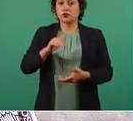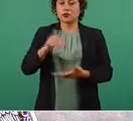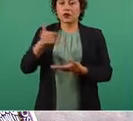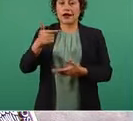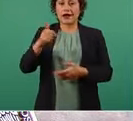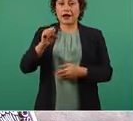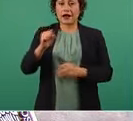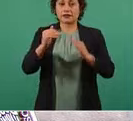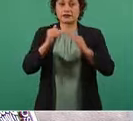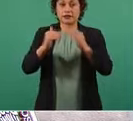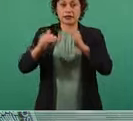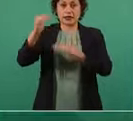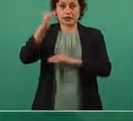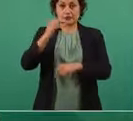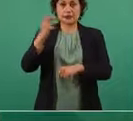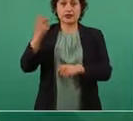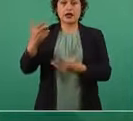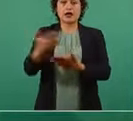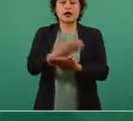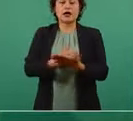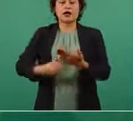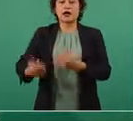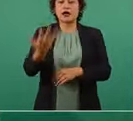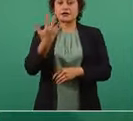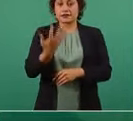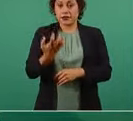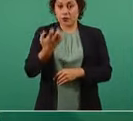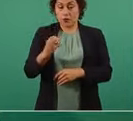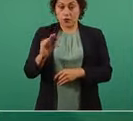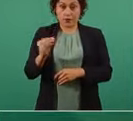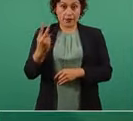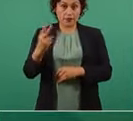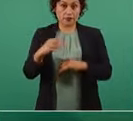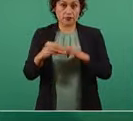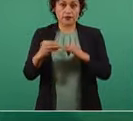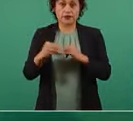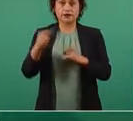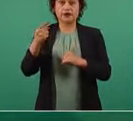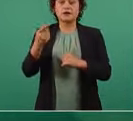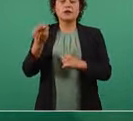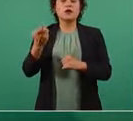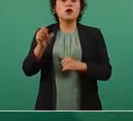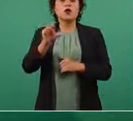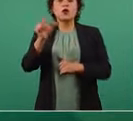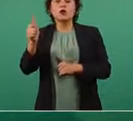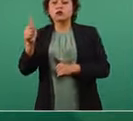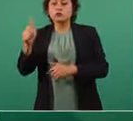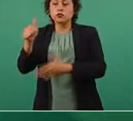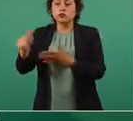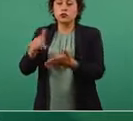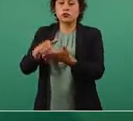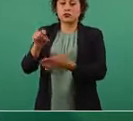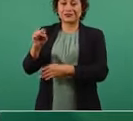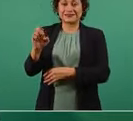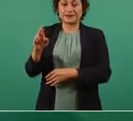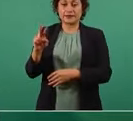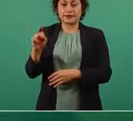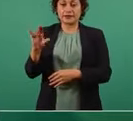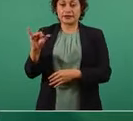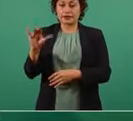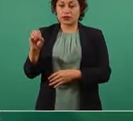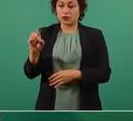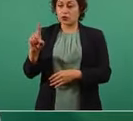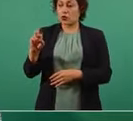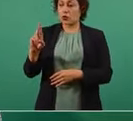margen de ganancia más alto fue de 5 pesos con 92 centavos, ubicado nuevamente en la estación Servicio